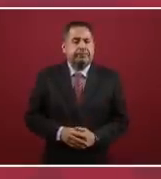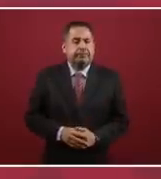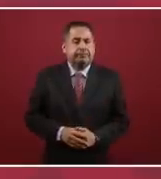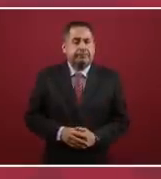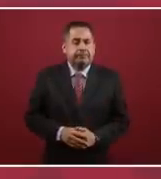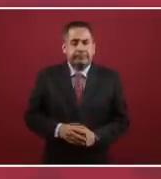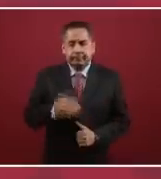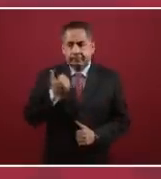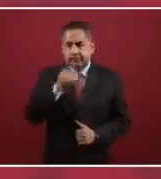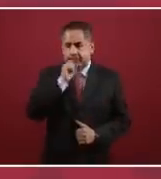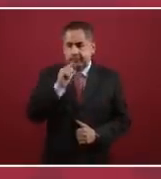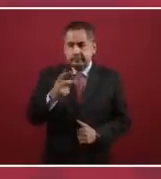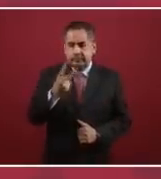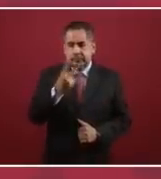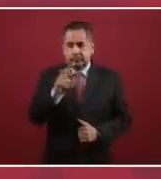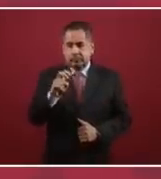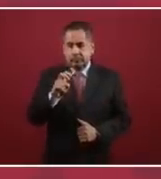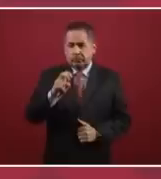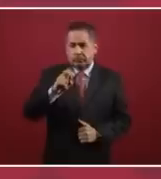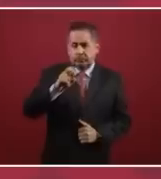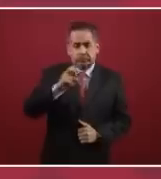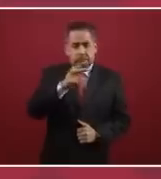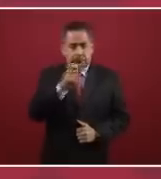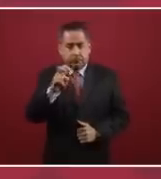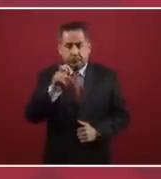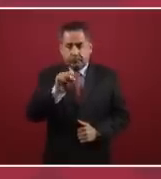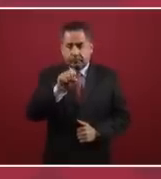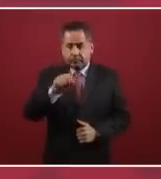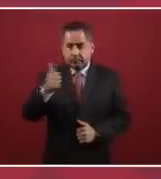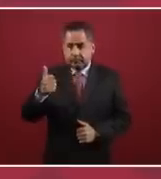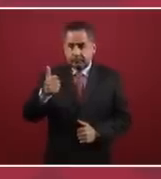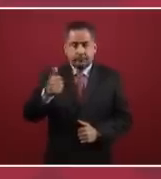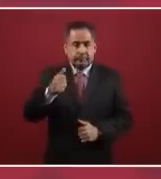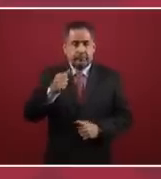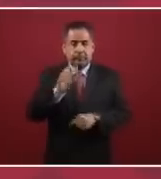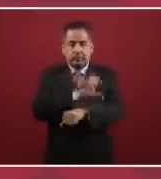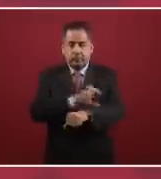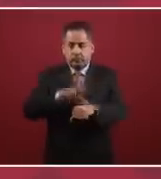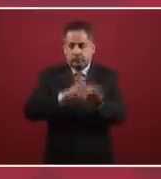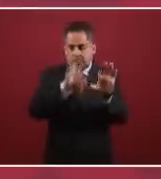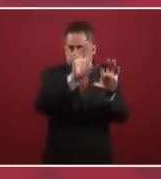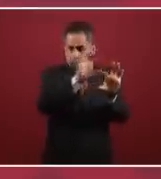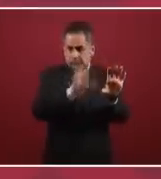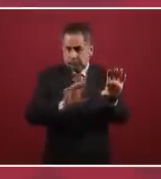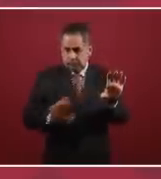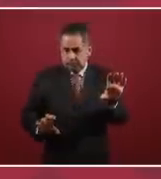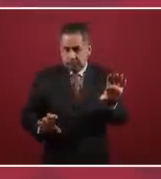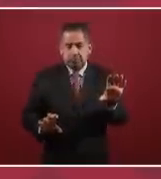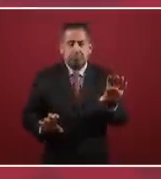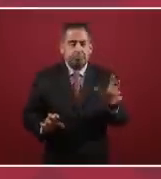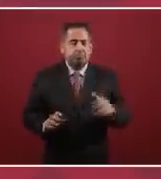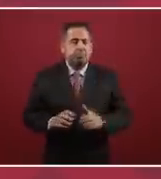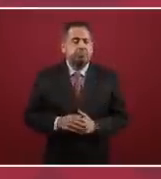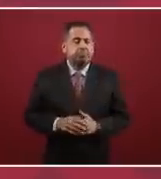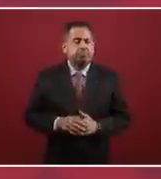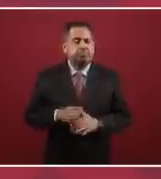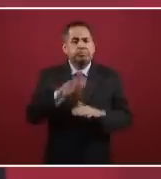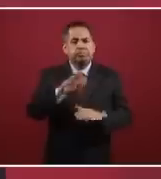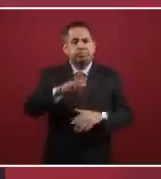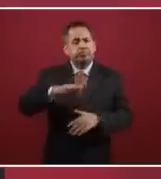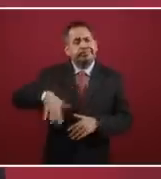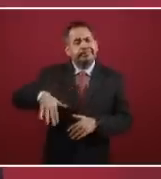y 266 coordinaciones. Acerca de los hechos